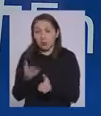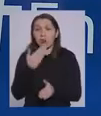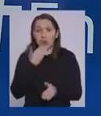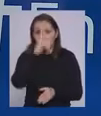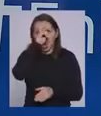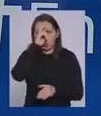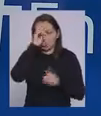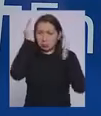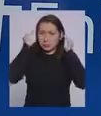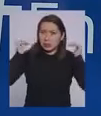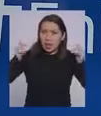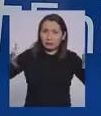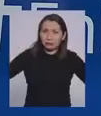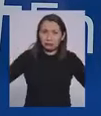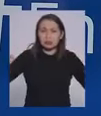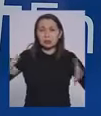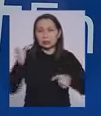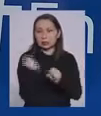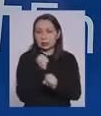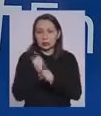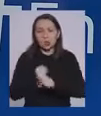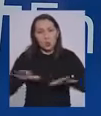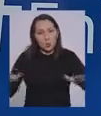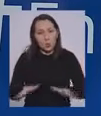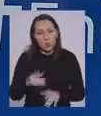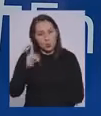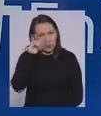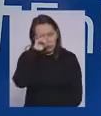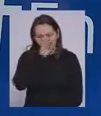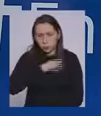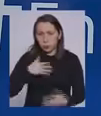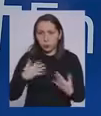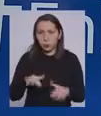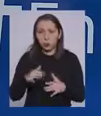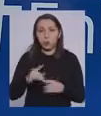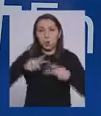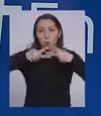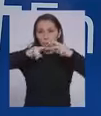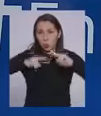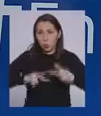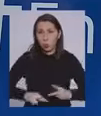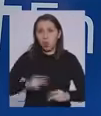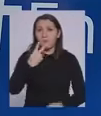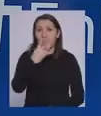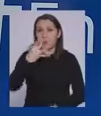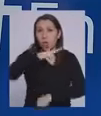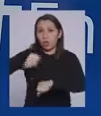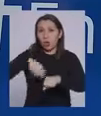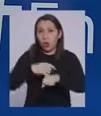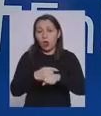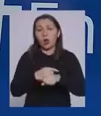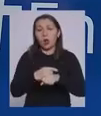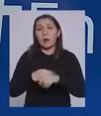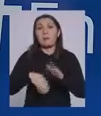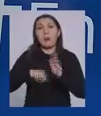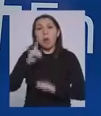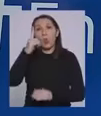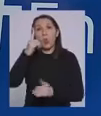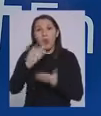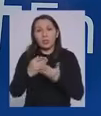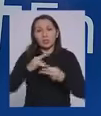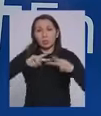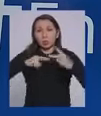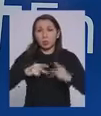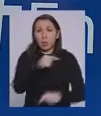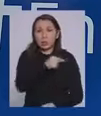también de los hospitales, que han hecho un trabajo durísimo en turnos de 24 horas con más de un turno a la semana. Y